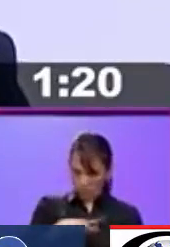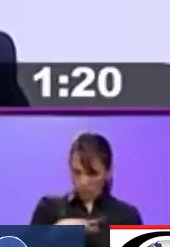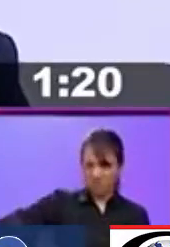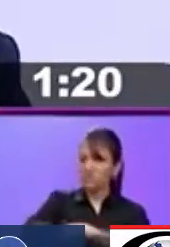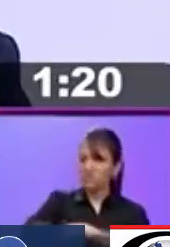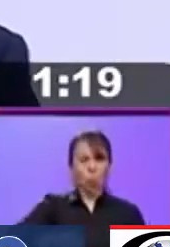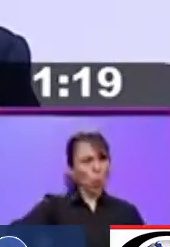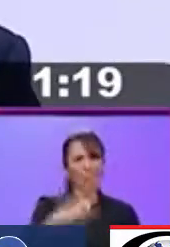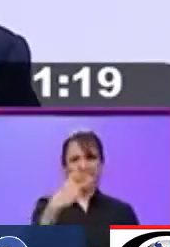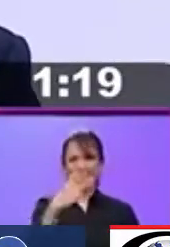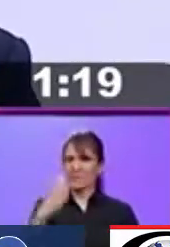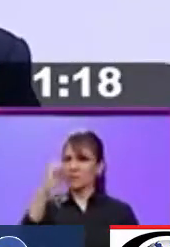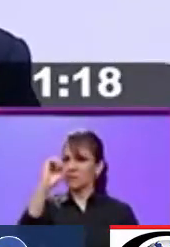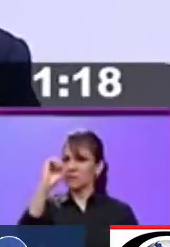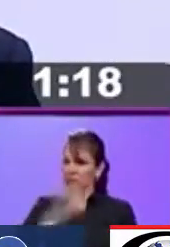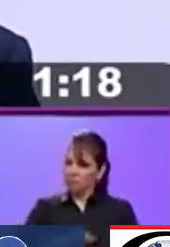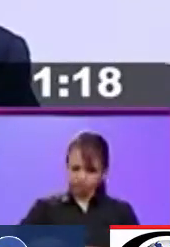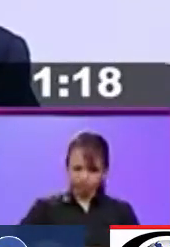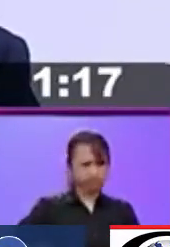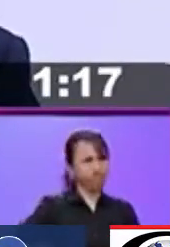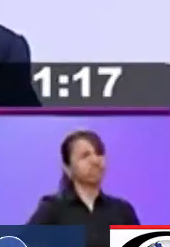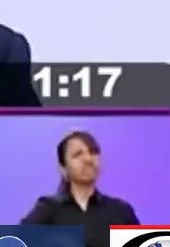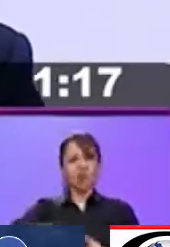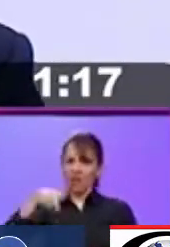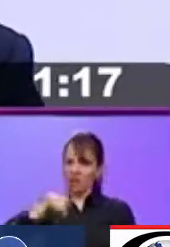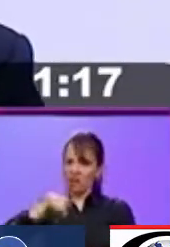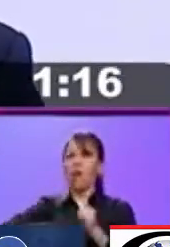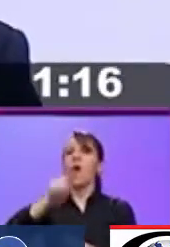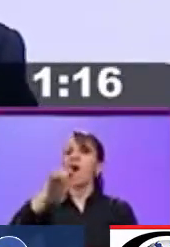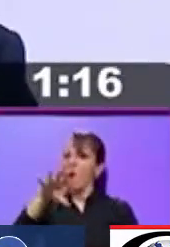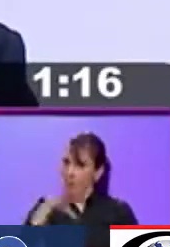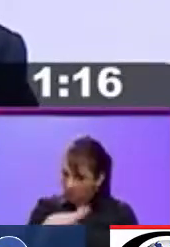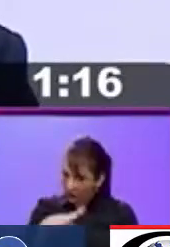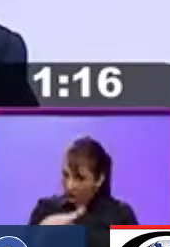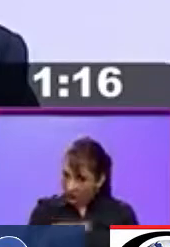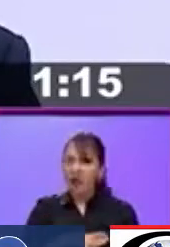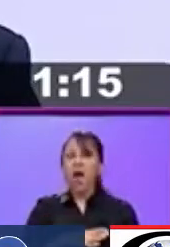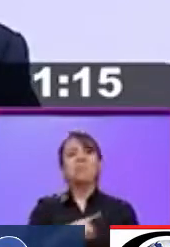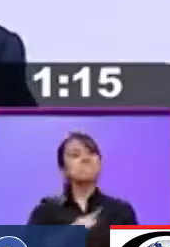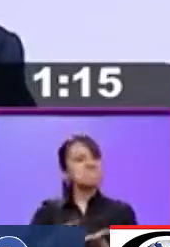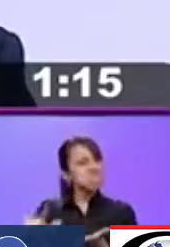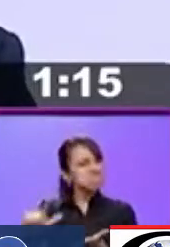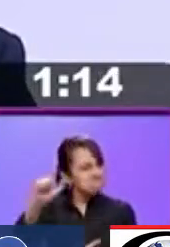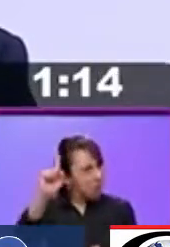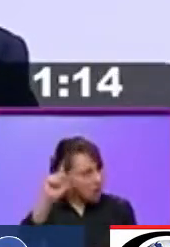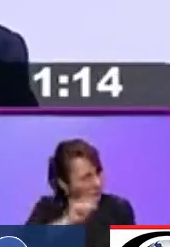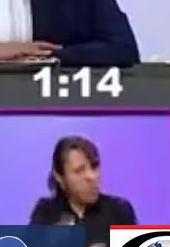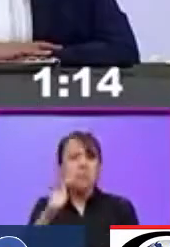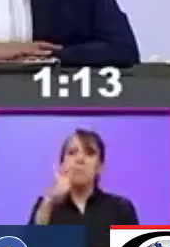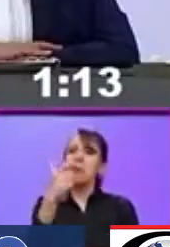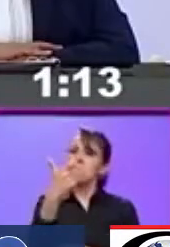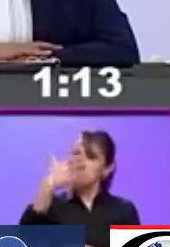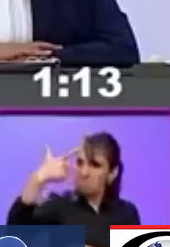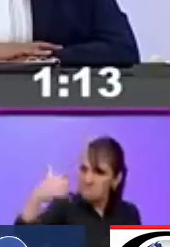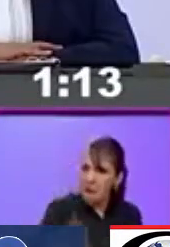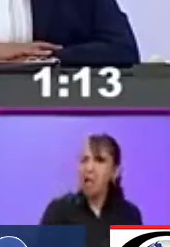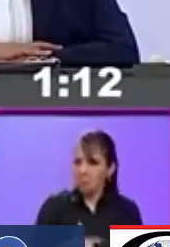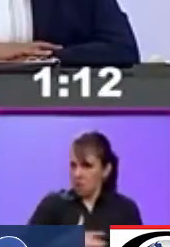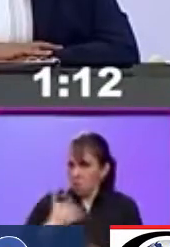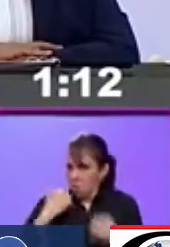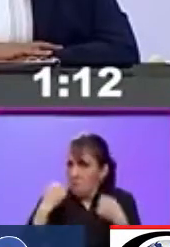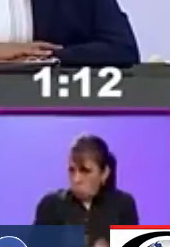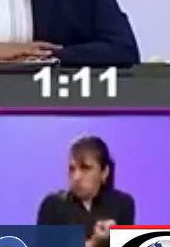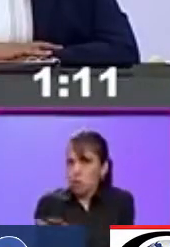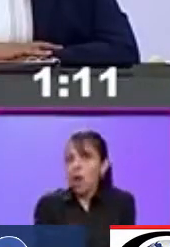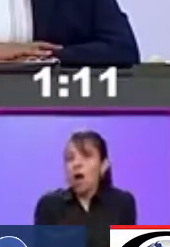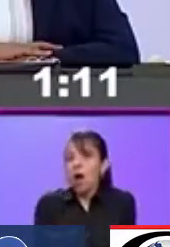demás candidatos están en una dinámica de atraer simpatía hacia ellos de una manera, en mi